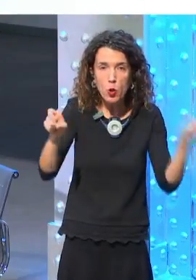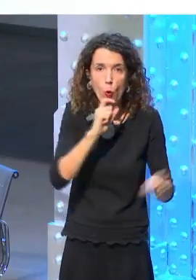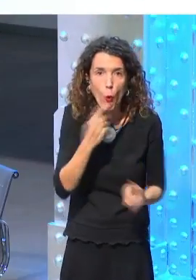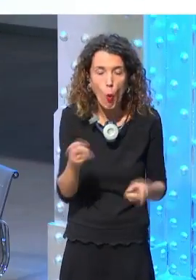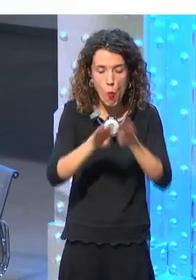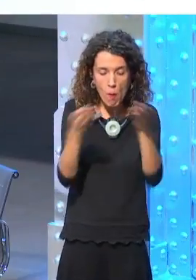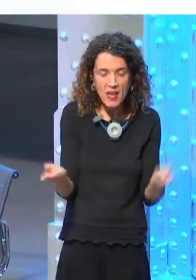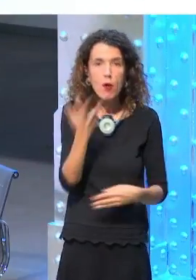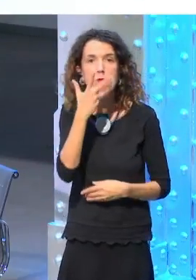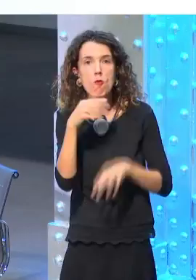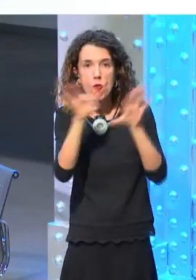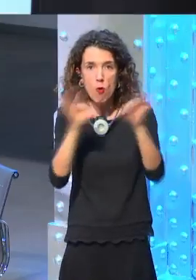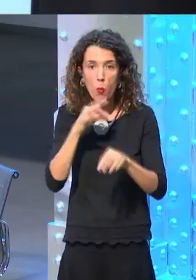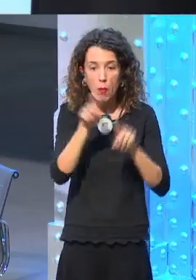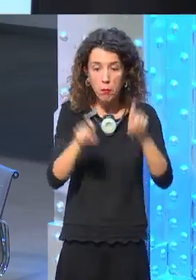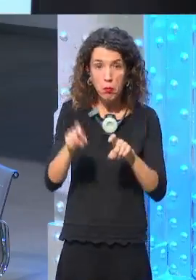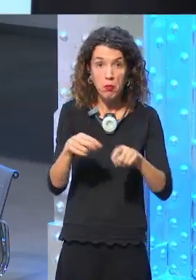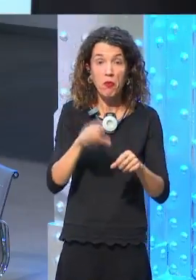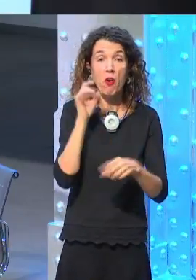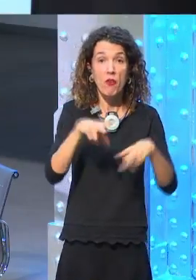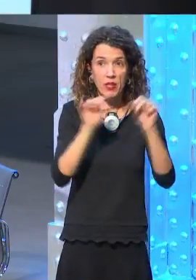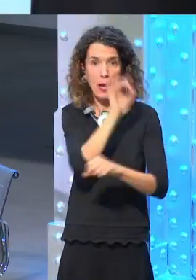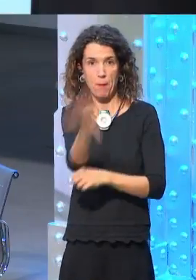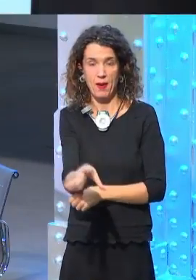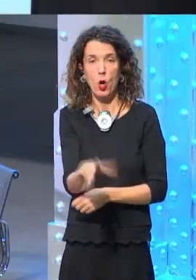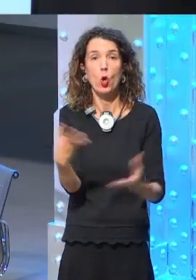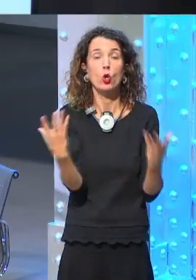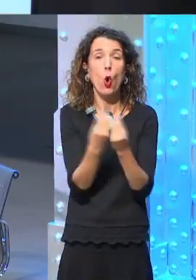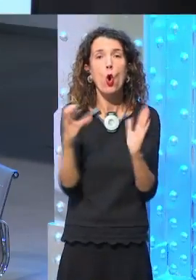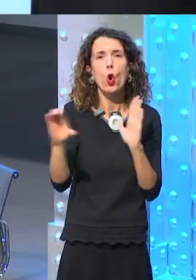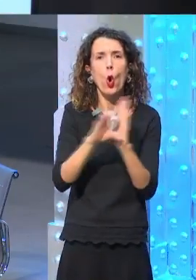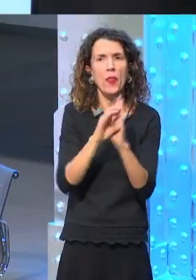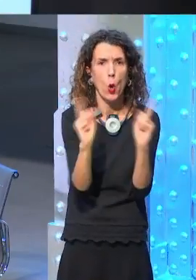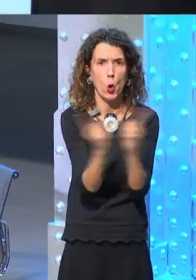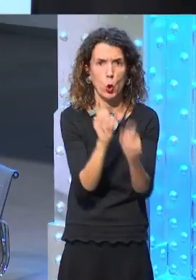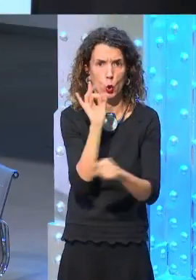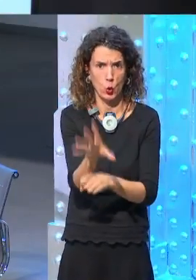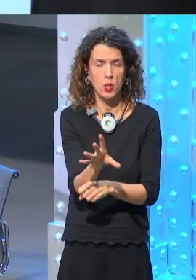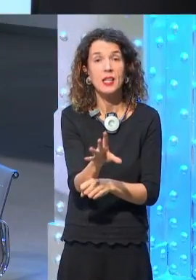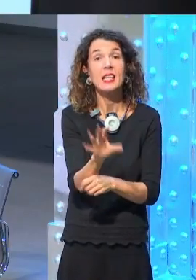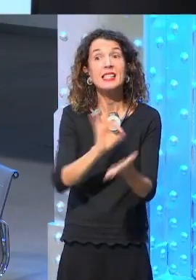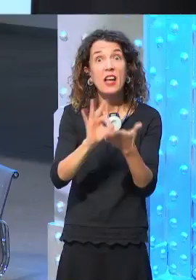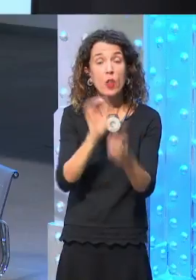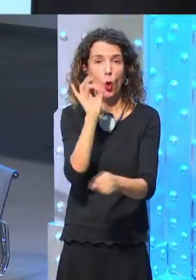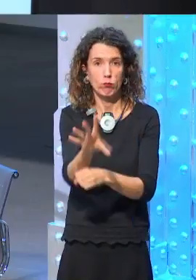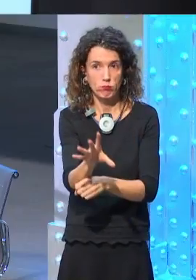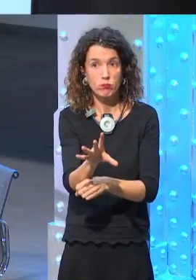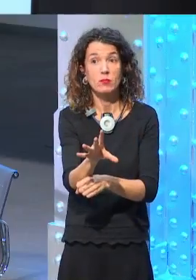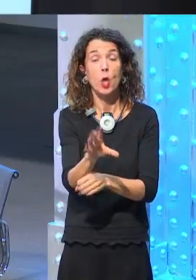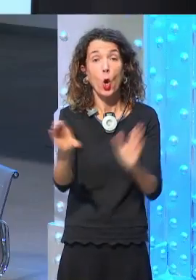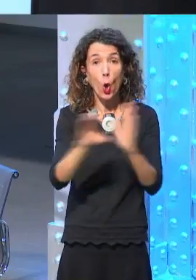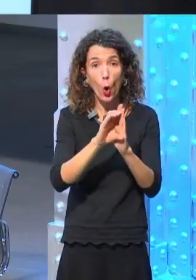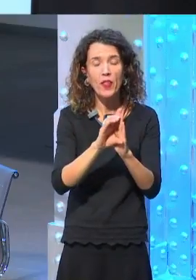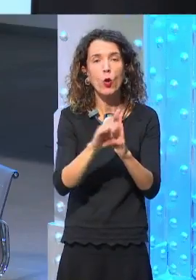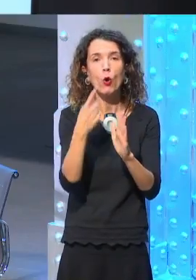dimensión de la mesa, el color, y una vez hecho se envía. Con un código muy cortito se envía al servidor y este código